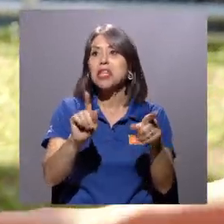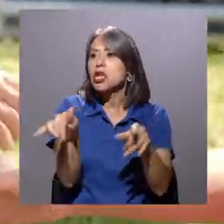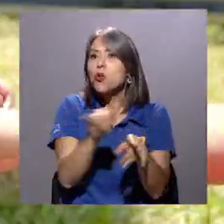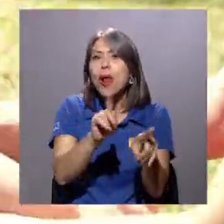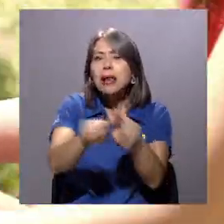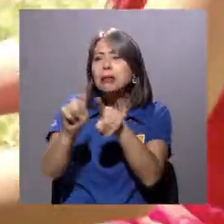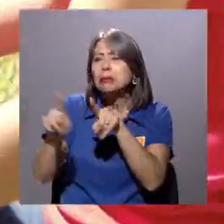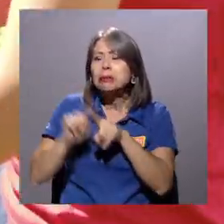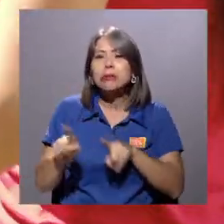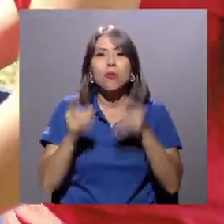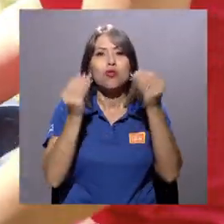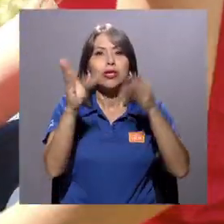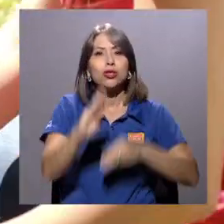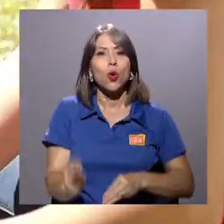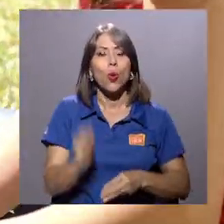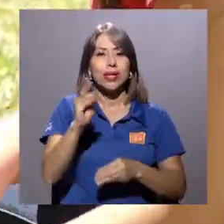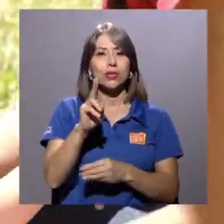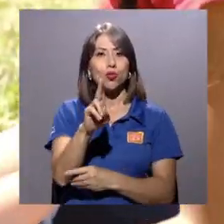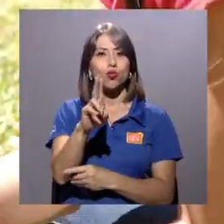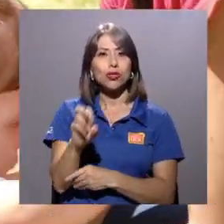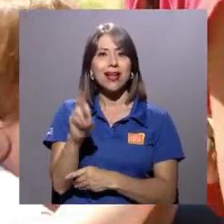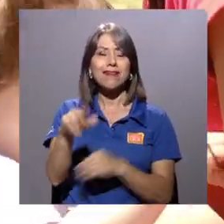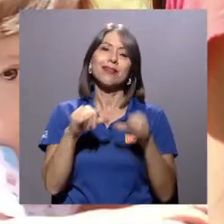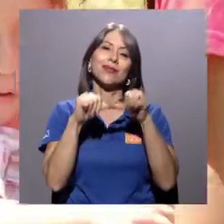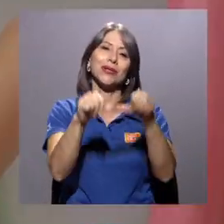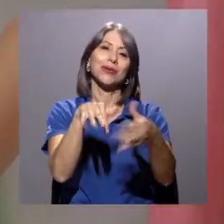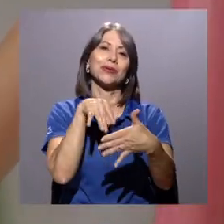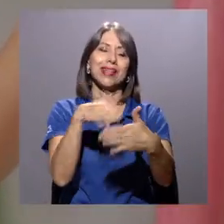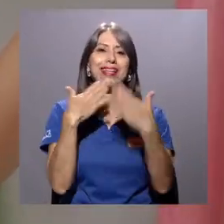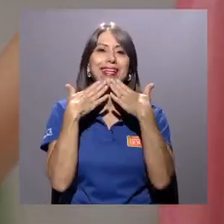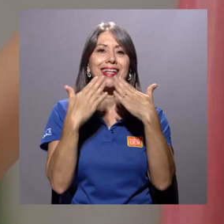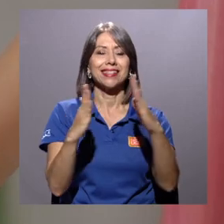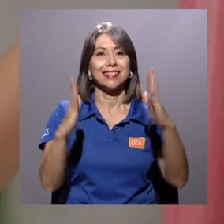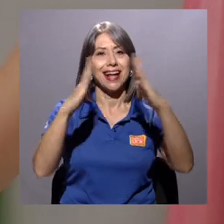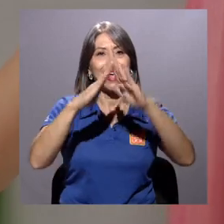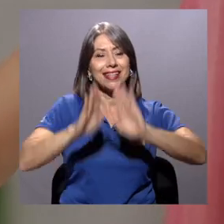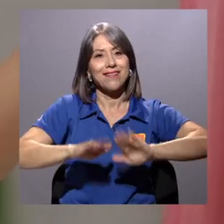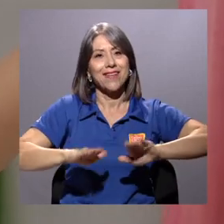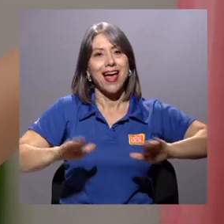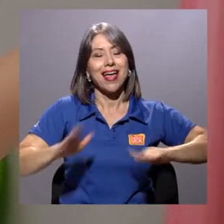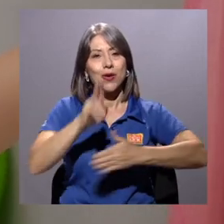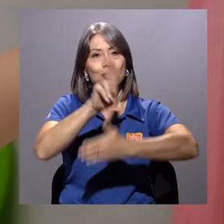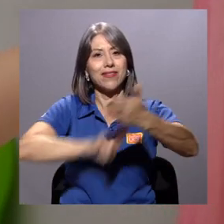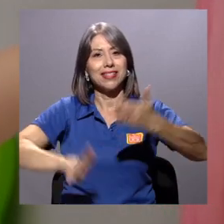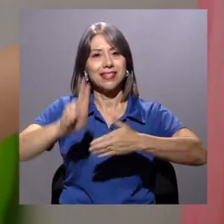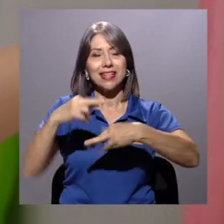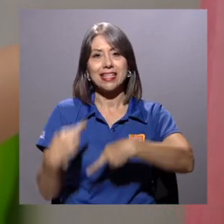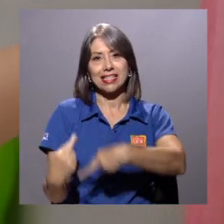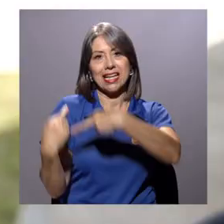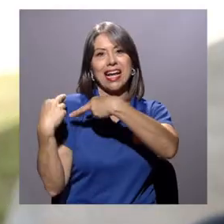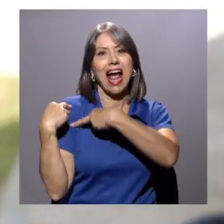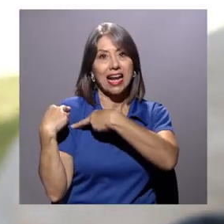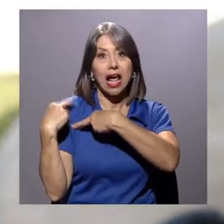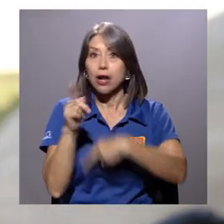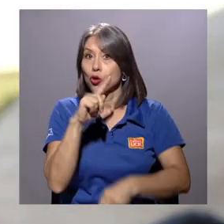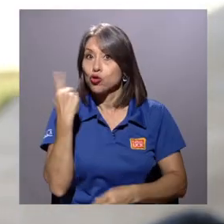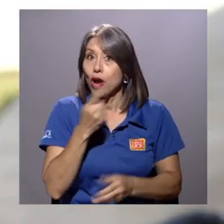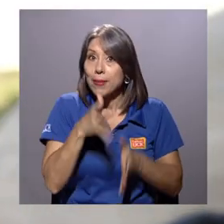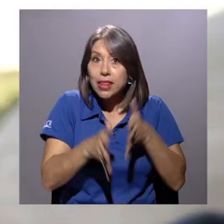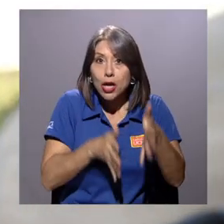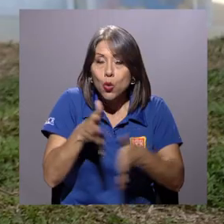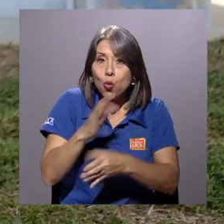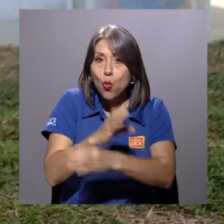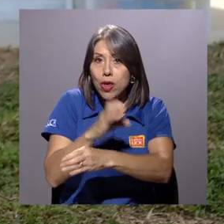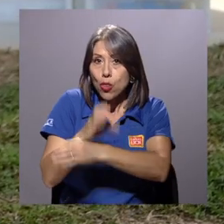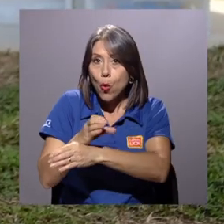jóvenes de la UCR han podido continuar sus estudios gracias a la Casa Infantil Universitaria, que se encarga de brindar no solo cuidado